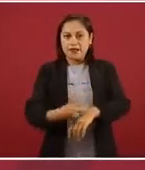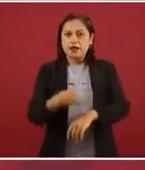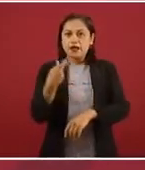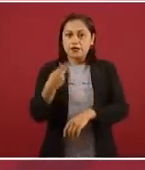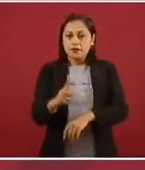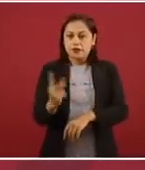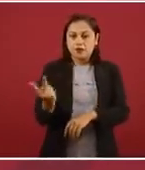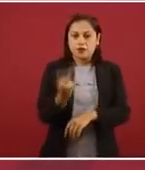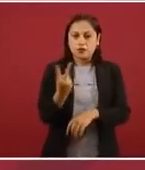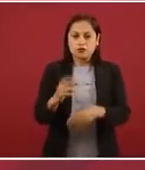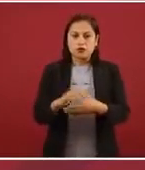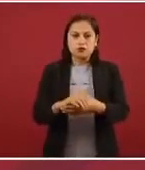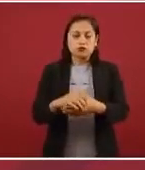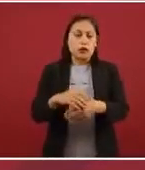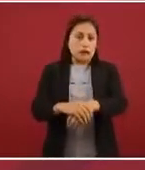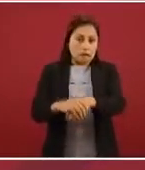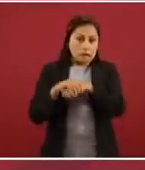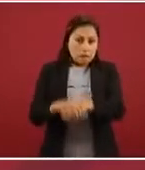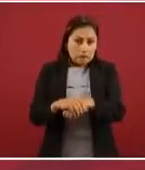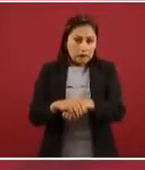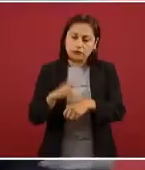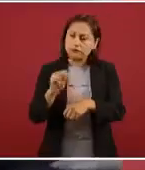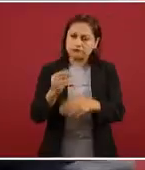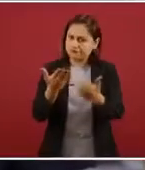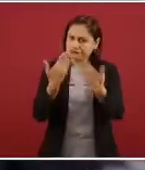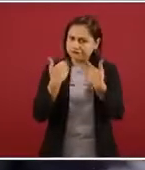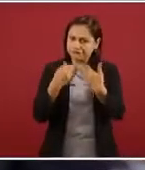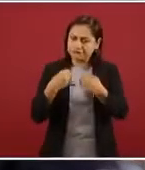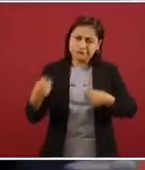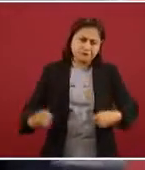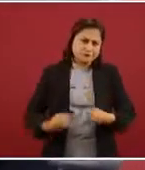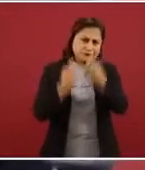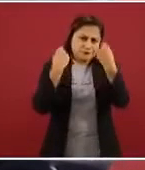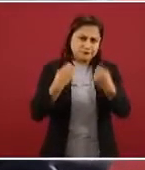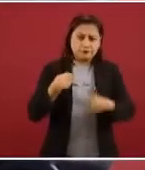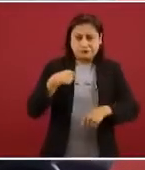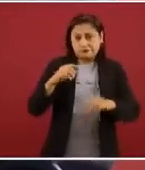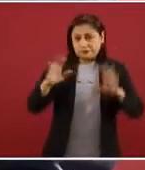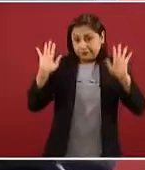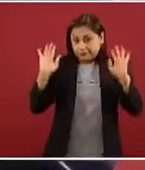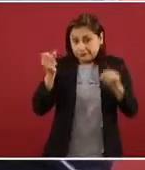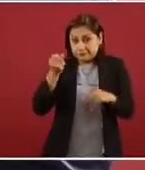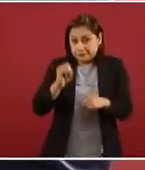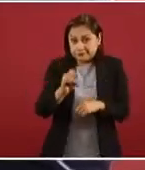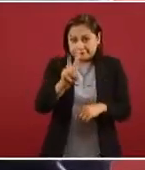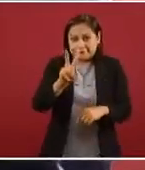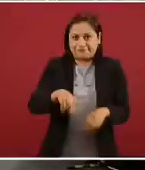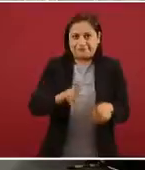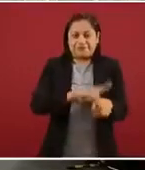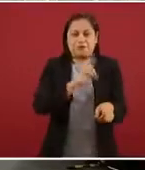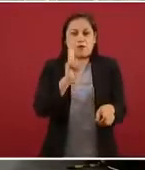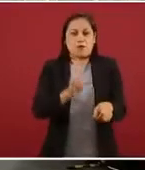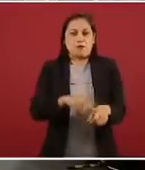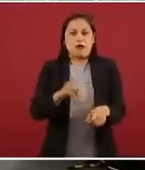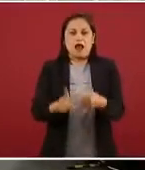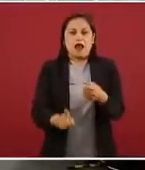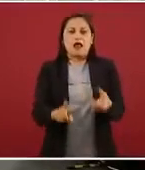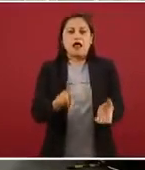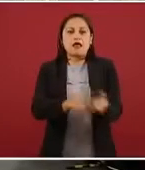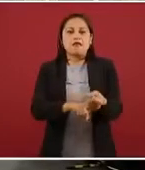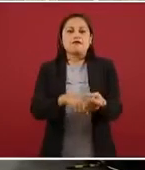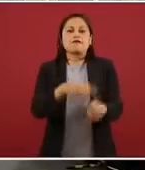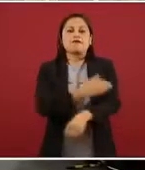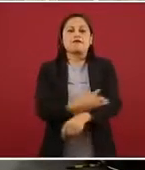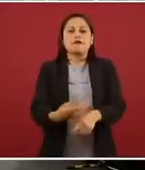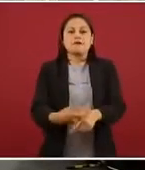pero bueno, nos peleamos en las familias. ¿O no nos peleamos? No nos debemos